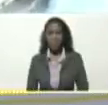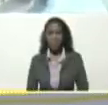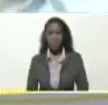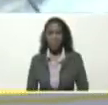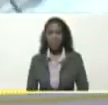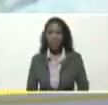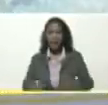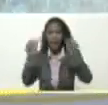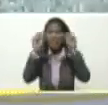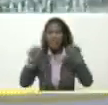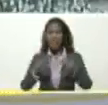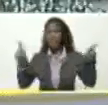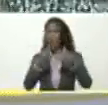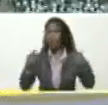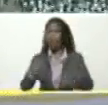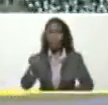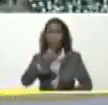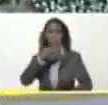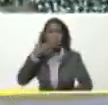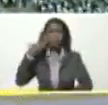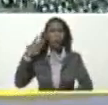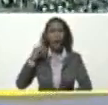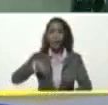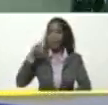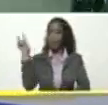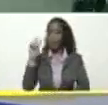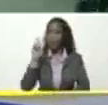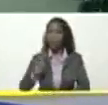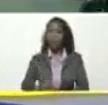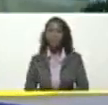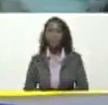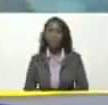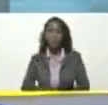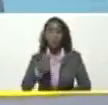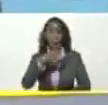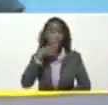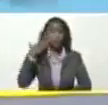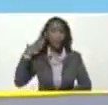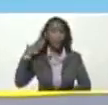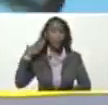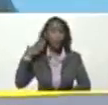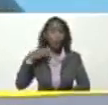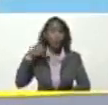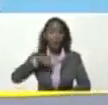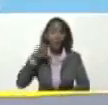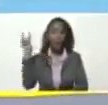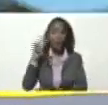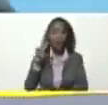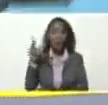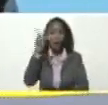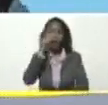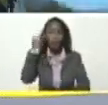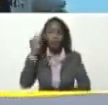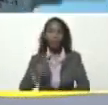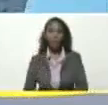El sistema de orquestas, orgullo de Venezuela, orgullo de los venezolanos, las